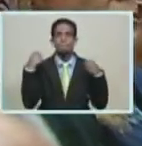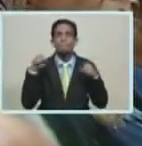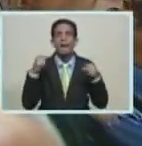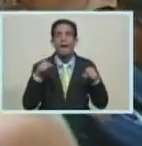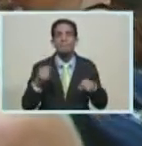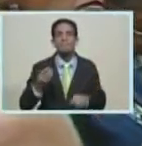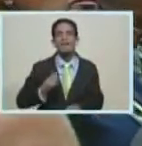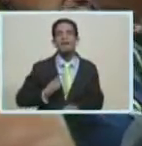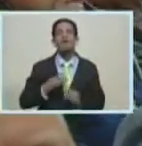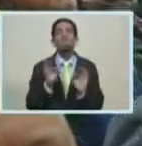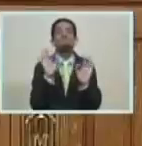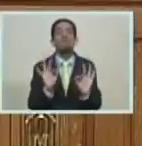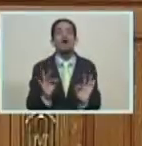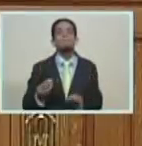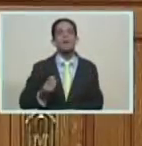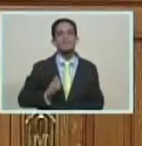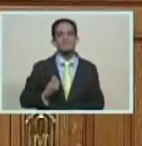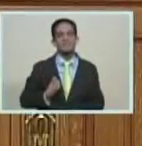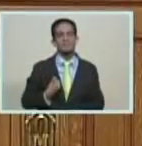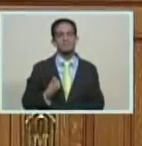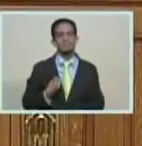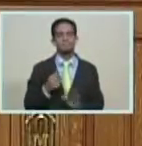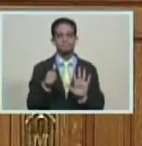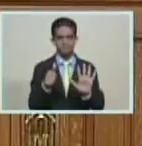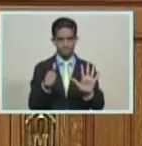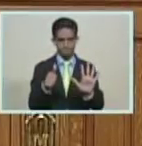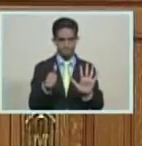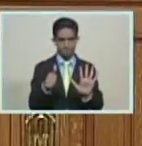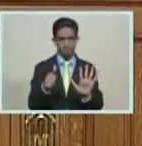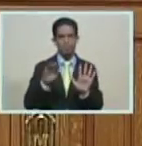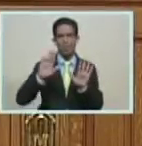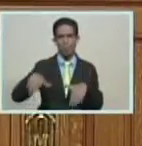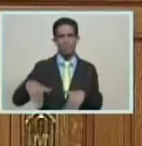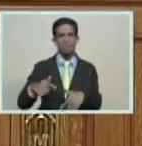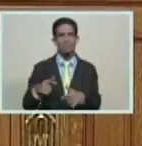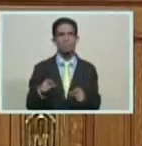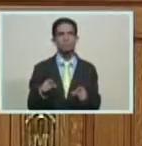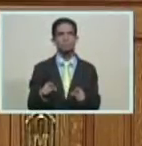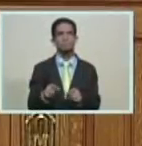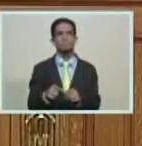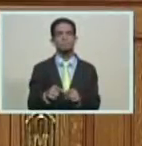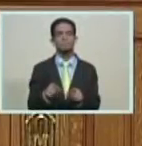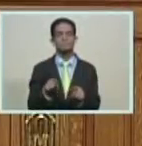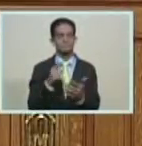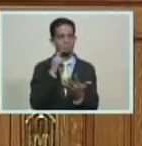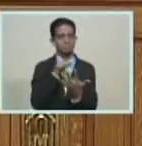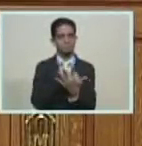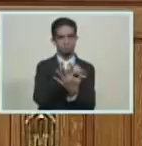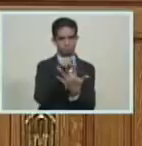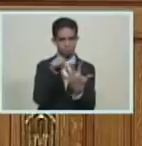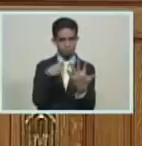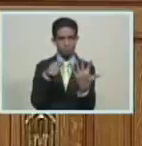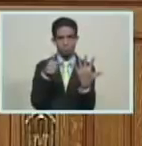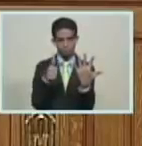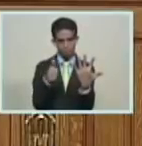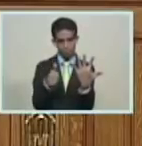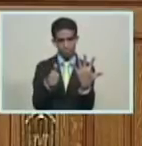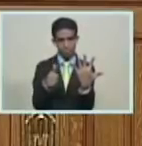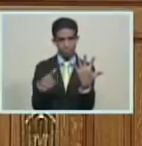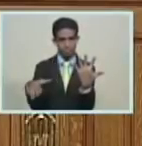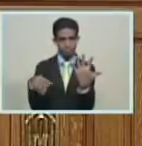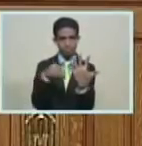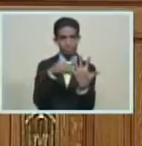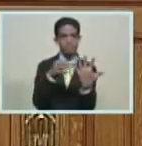concreta. En sexto lugar, yo pongo como abrazo de todas estas cinco líneas que he lanzado, el